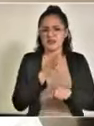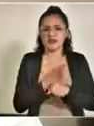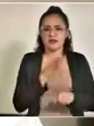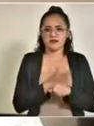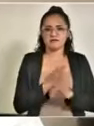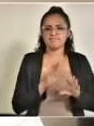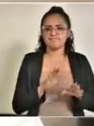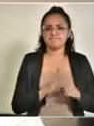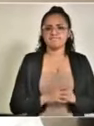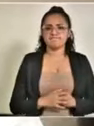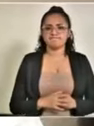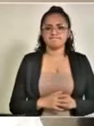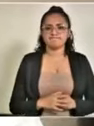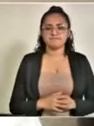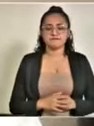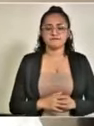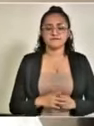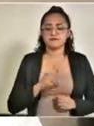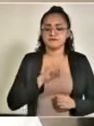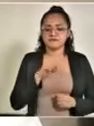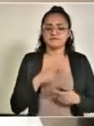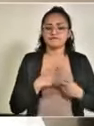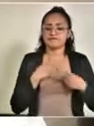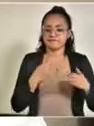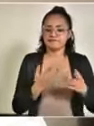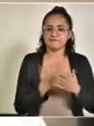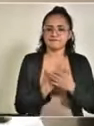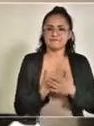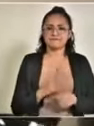materia, que luego se las daremos.